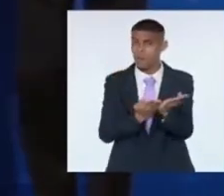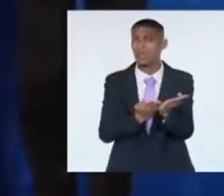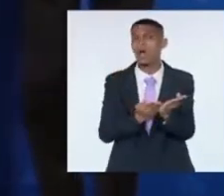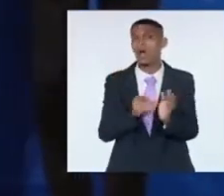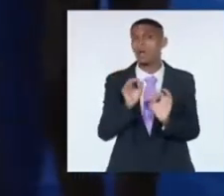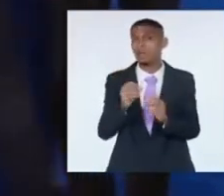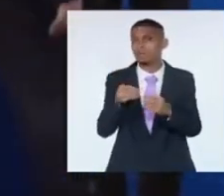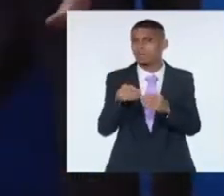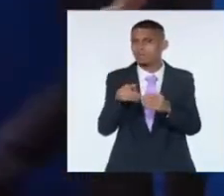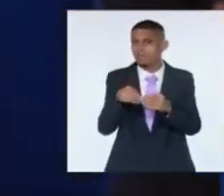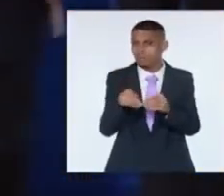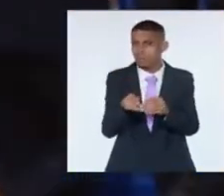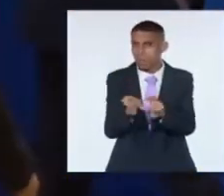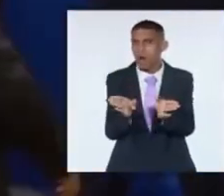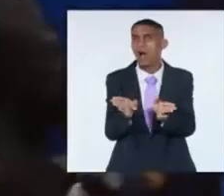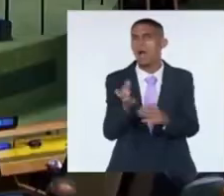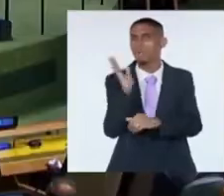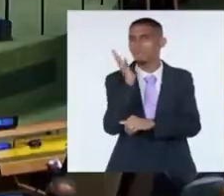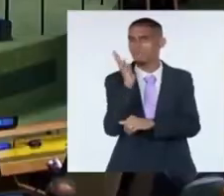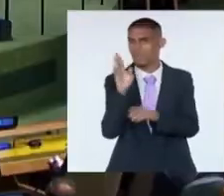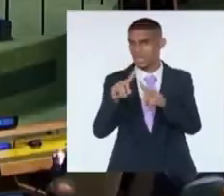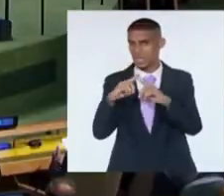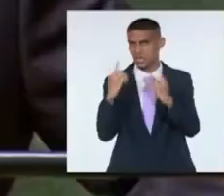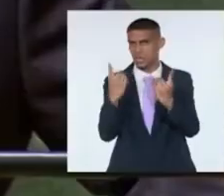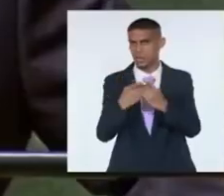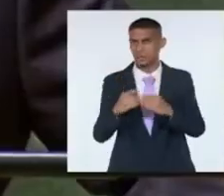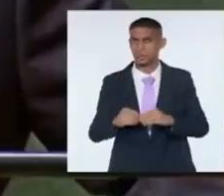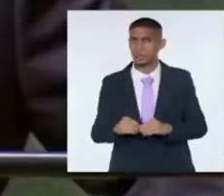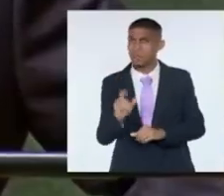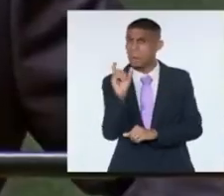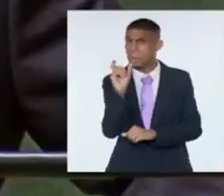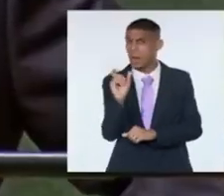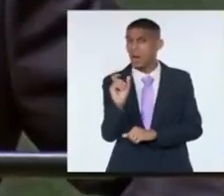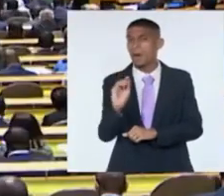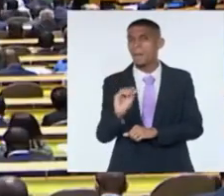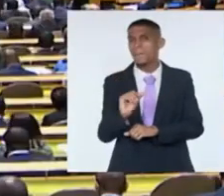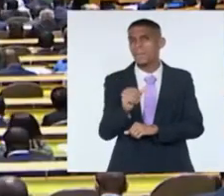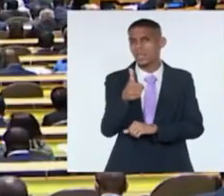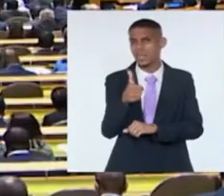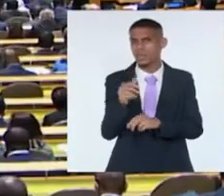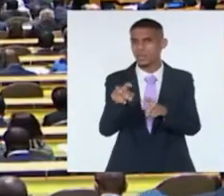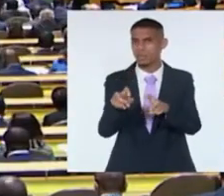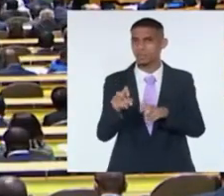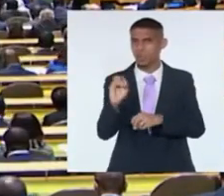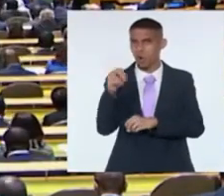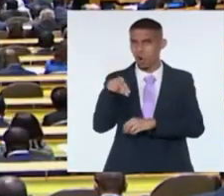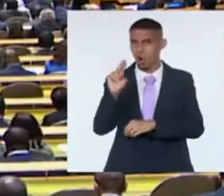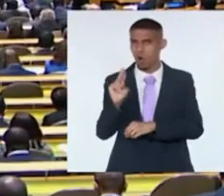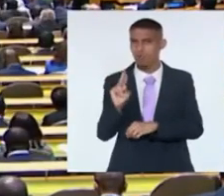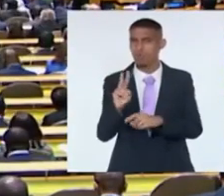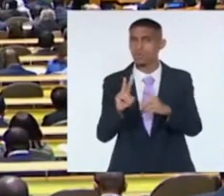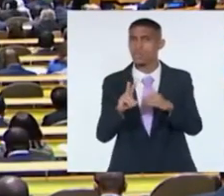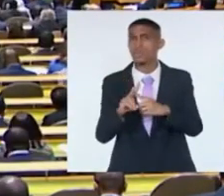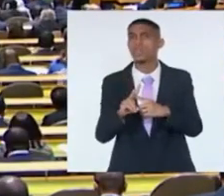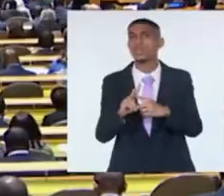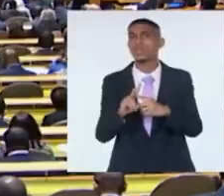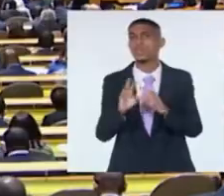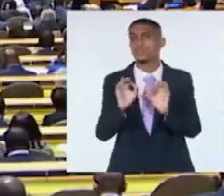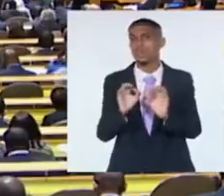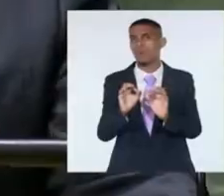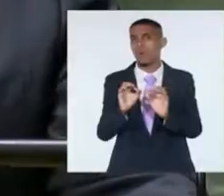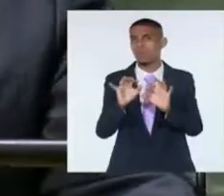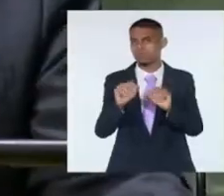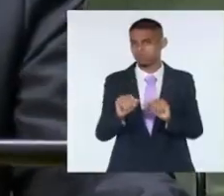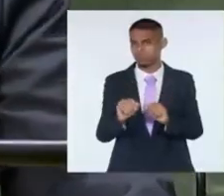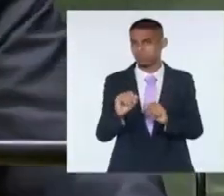a la inauguración del debate general en sus palabras tanto el presidente de la asamblea como el secretario general de Naciones Unidas expresaron